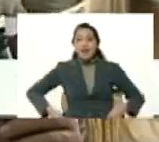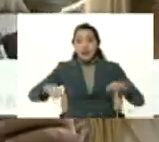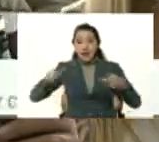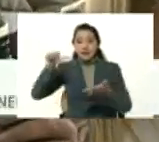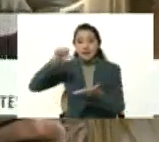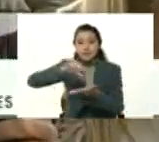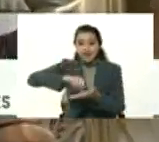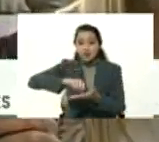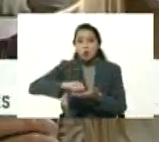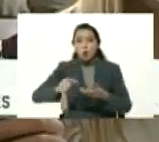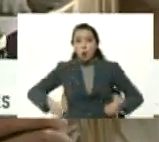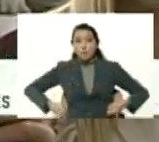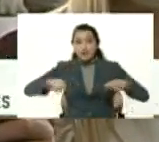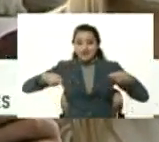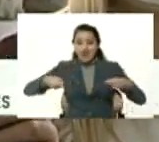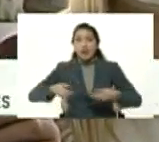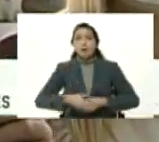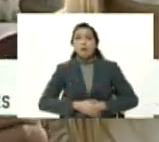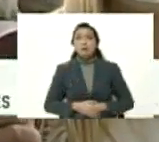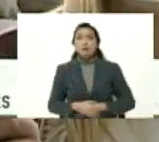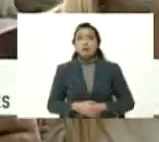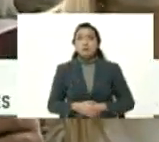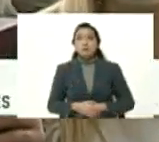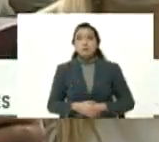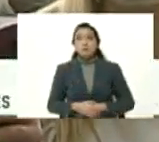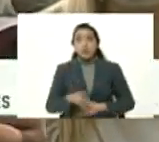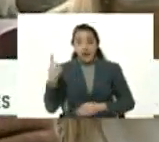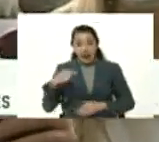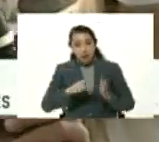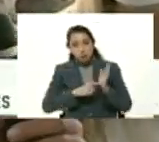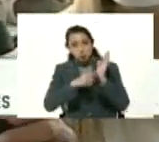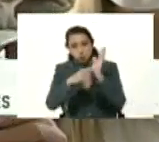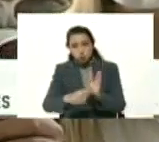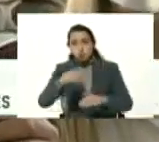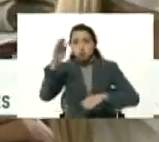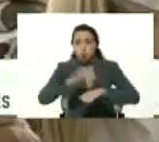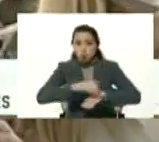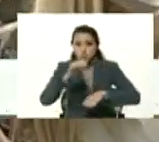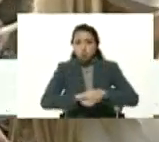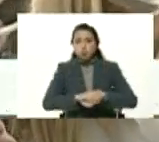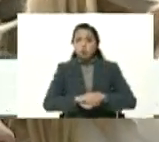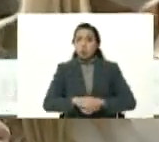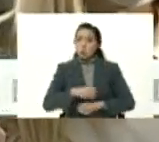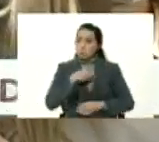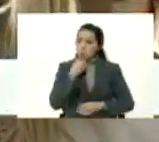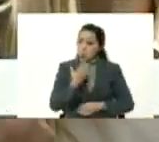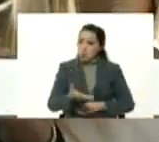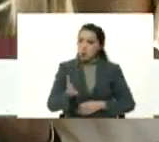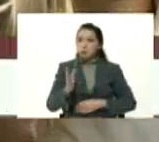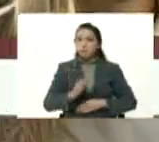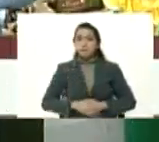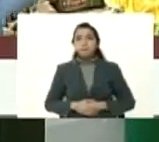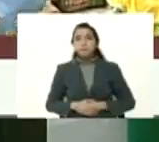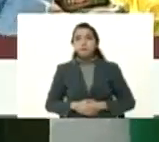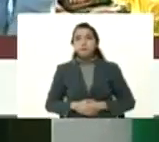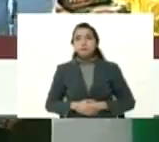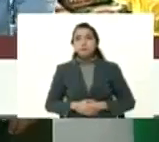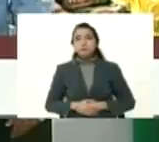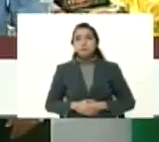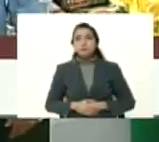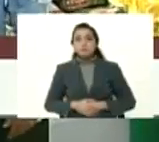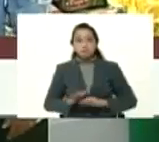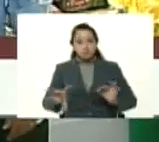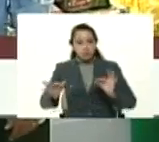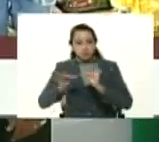todos los afiliados de Cabecal, ¿verdad? Donde se va a mostrar prácticamente todo. Qué bueno. Nosotros, mira, nosotros estamos en sintonía,